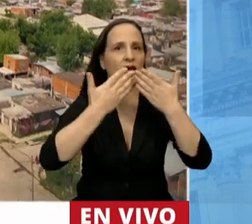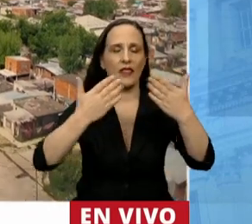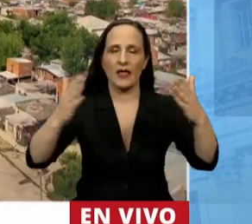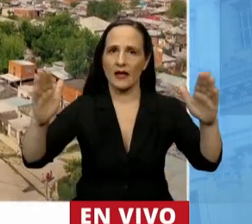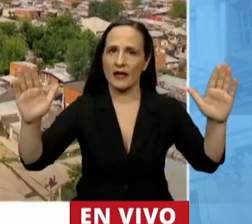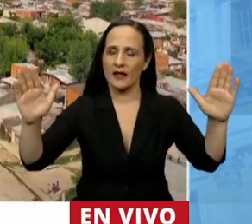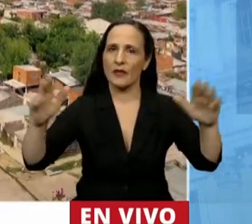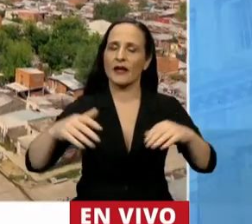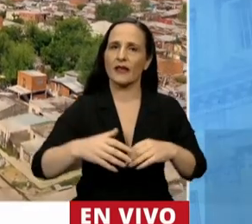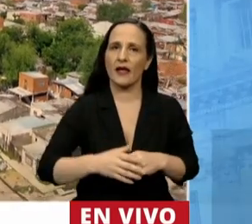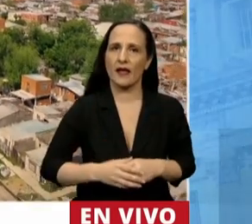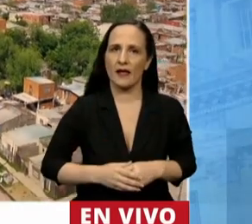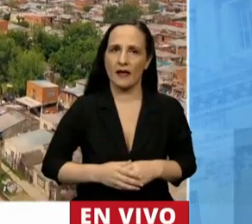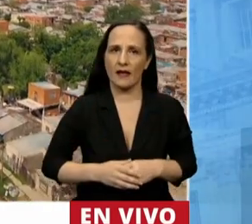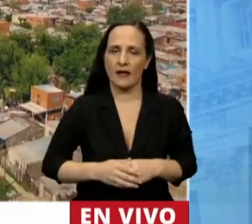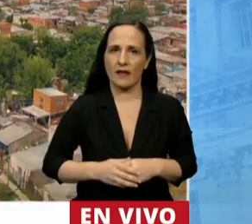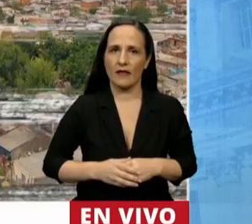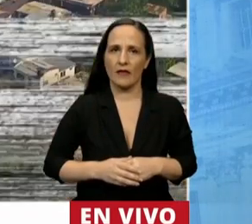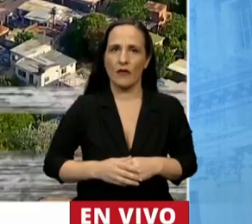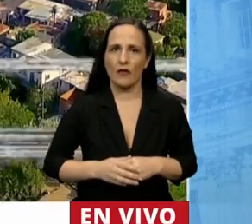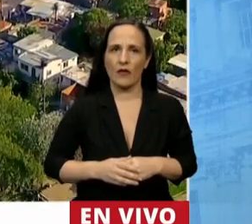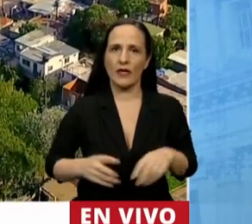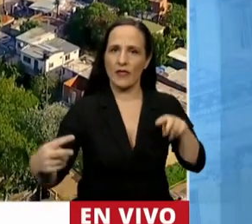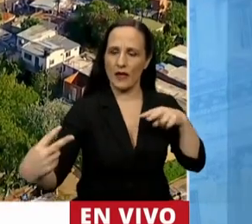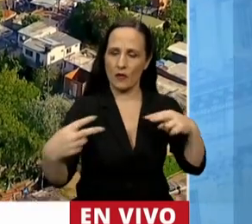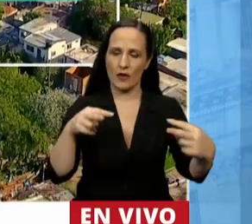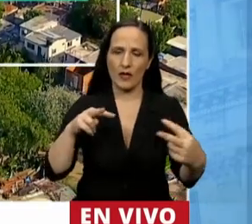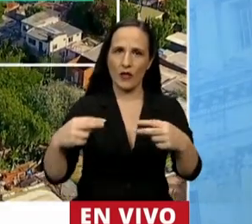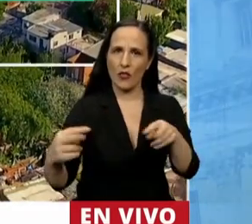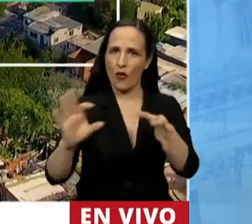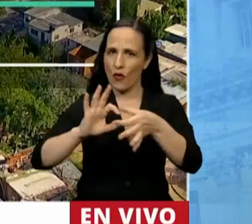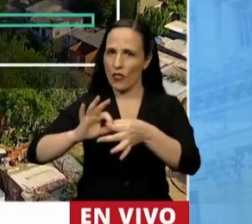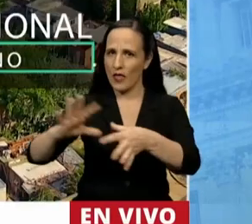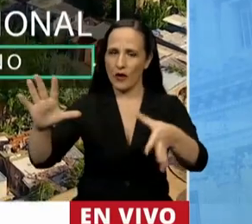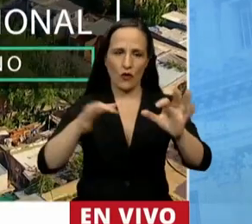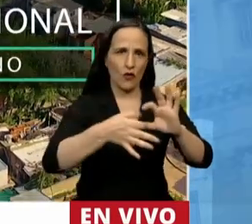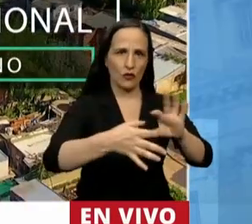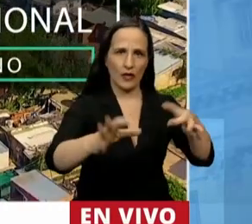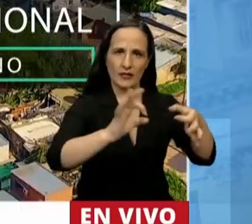de verdad el ruido